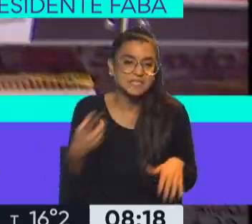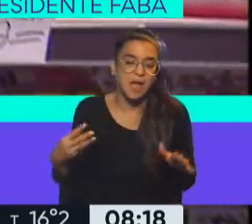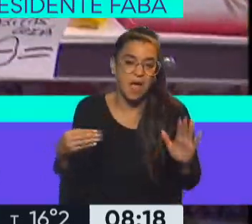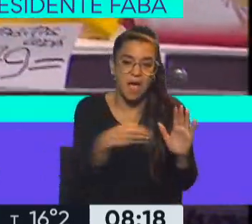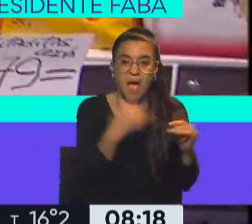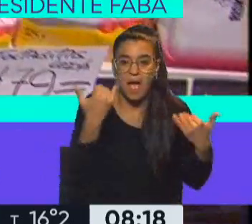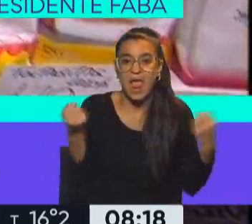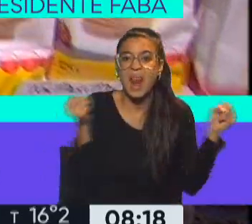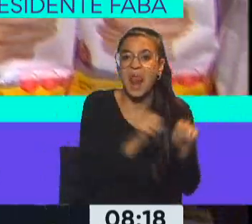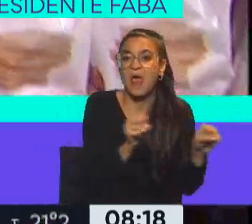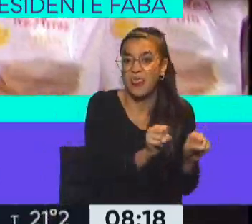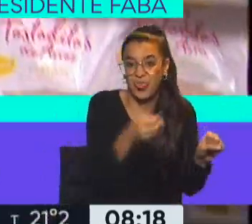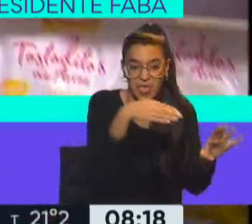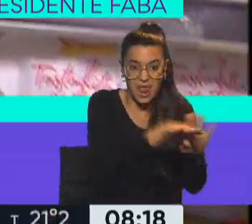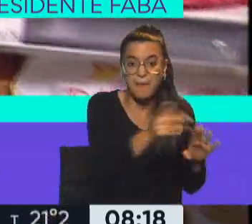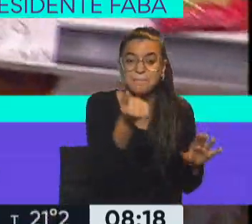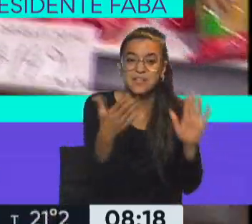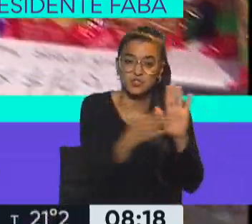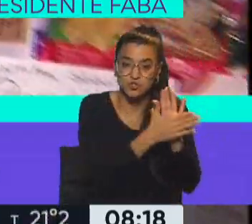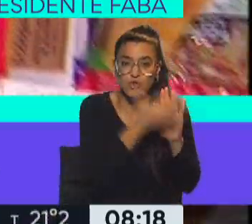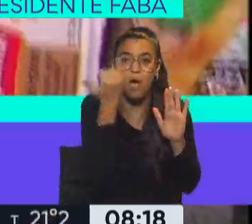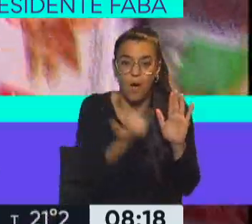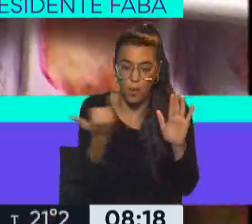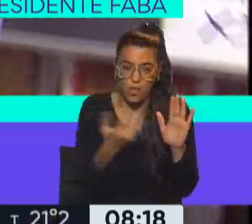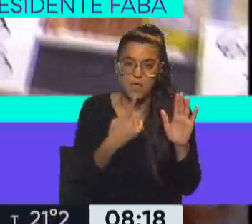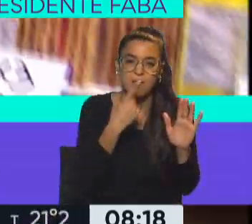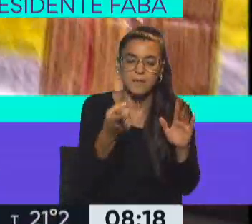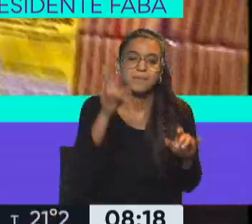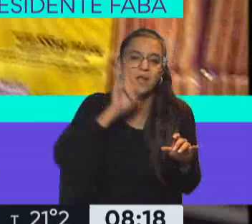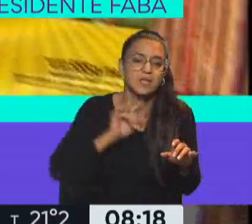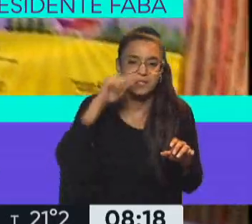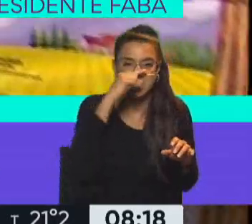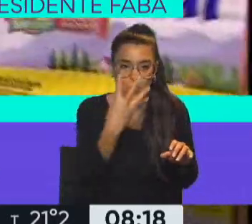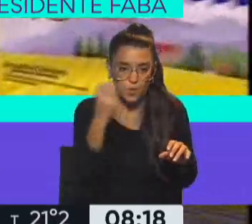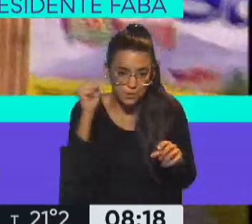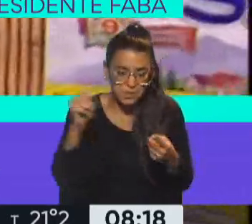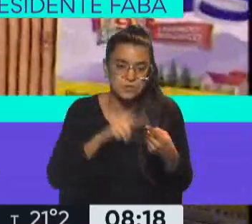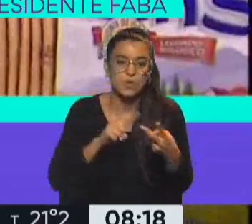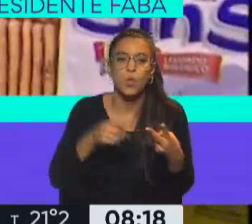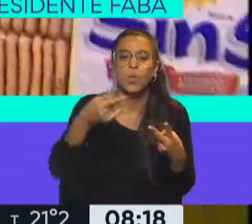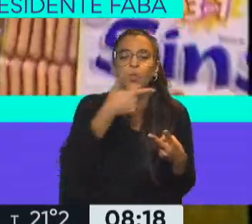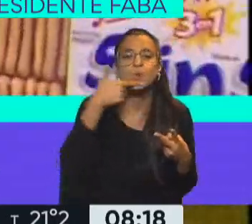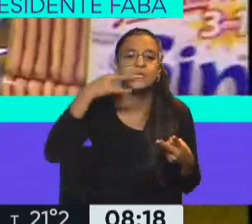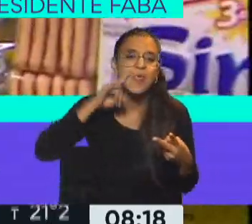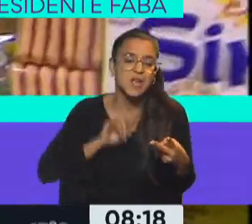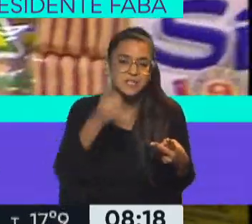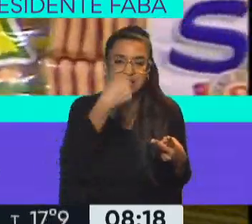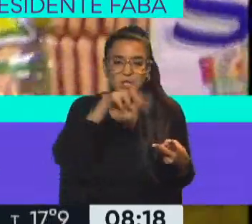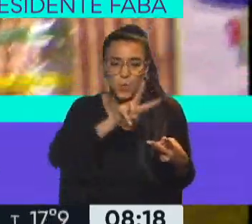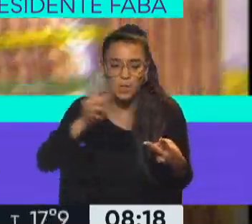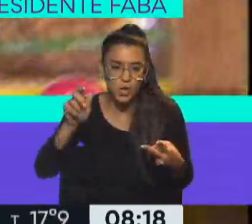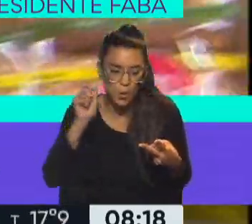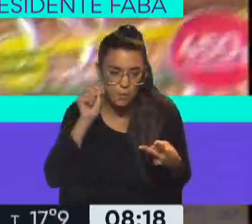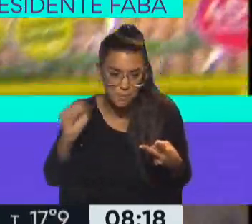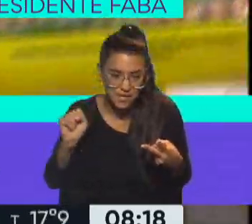heladeras con el precio impreso estamos hablando de una leche 74 pesos de un dulce de leche a 122 precios de